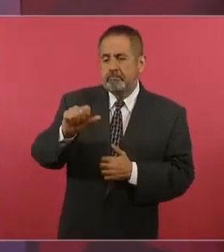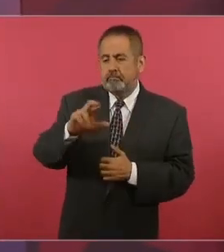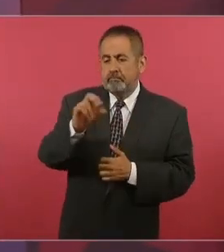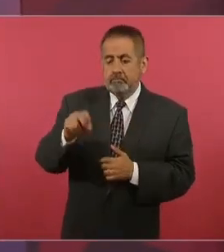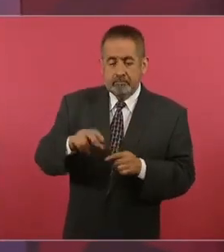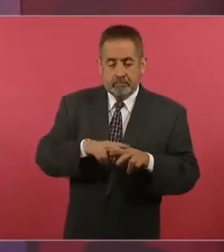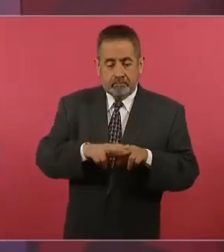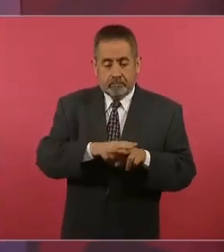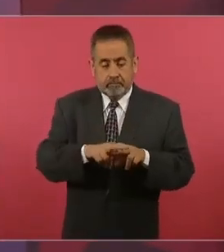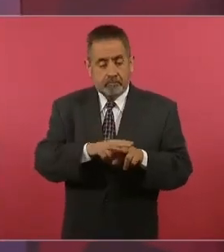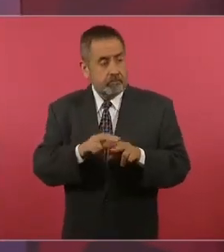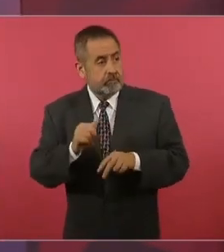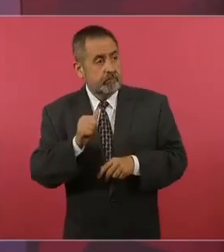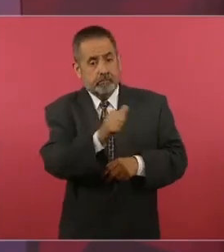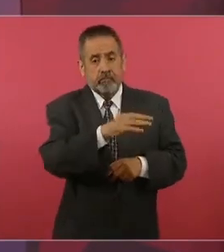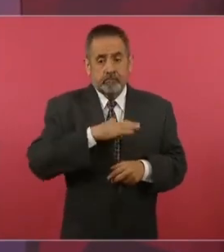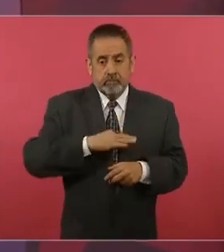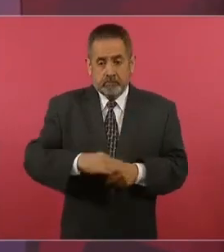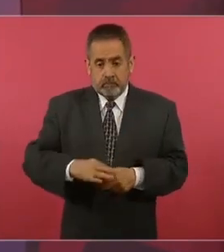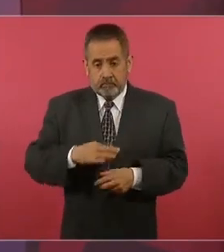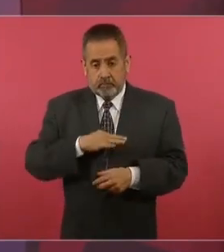tren Toluca,